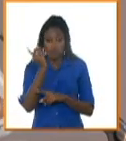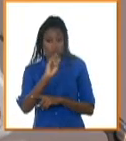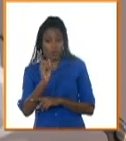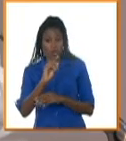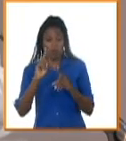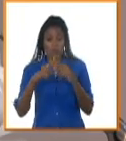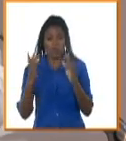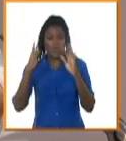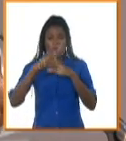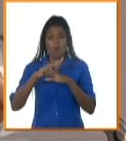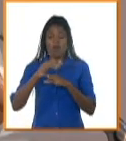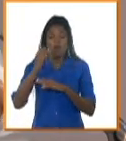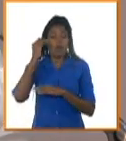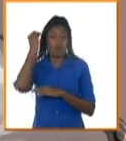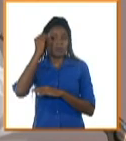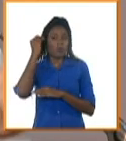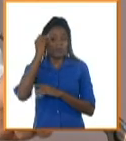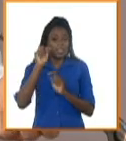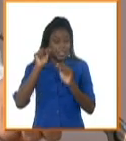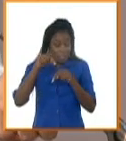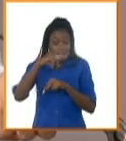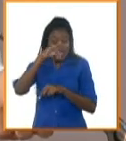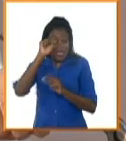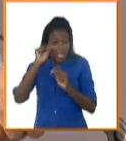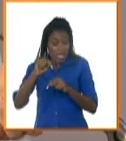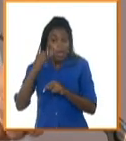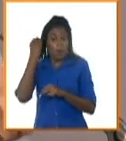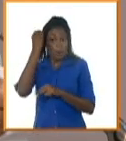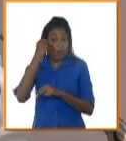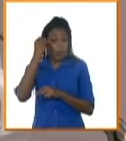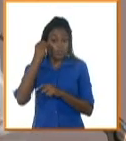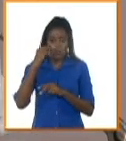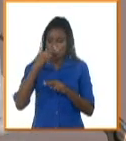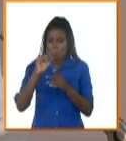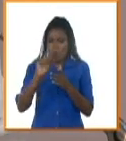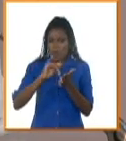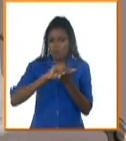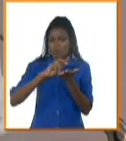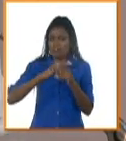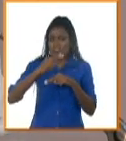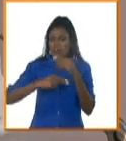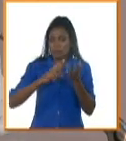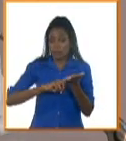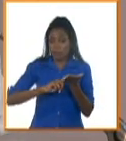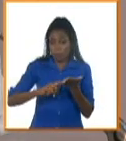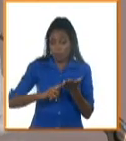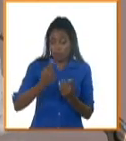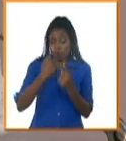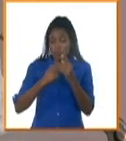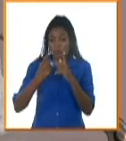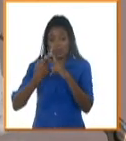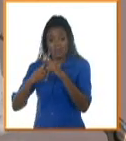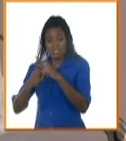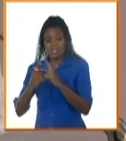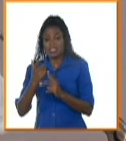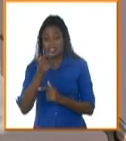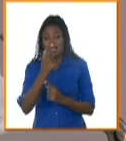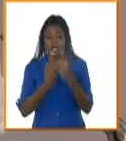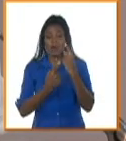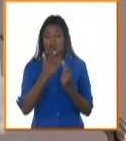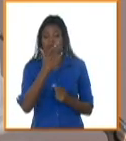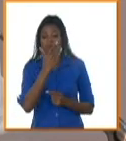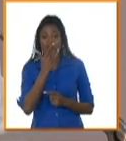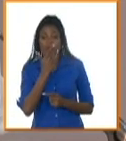tiene por qué existir Y si existiera como mismo lo hemos estado haciendo durante esta semana que hemos estado corrigiendo los aspectos en los cuales no se ha dado